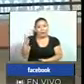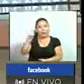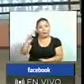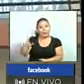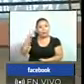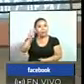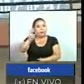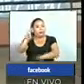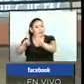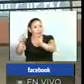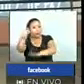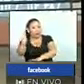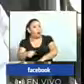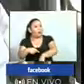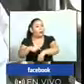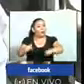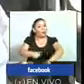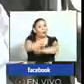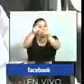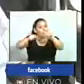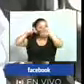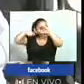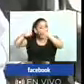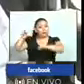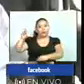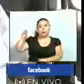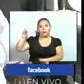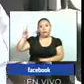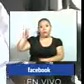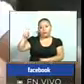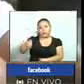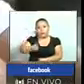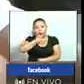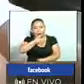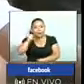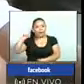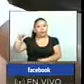de agosto en horas de la mañana. Con imágenes de Roberto Martínez, Inmar Batres, Noticiero Hechos.